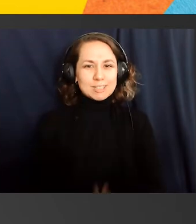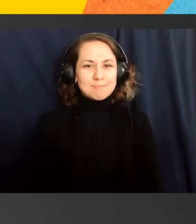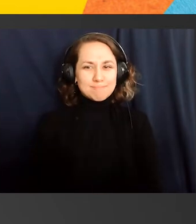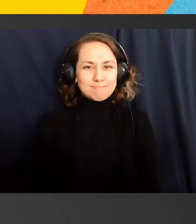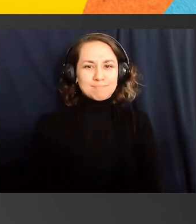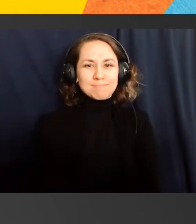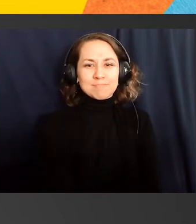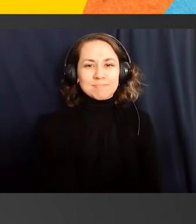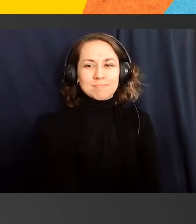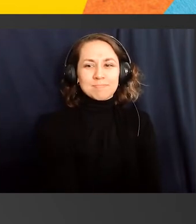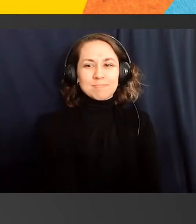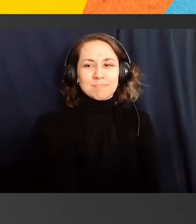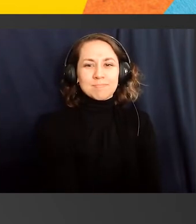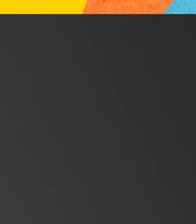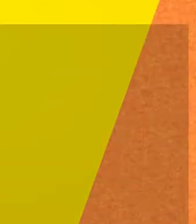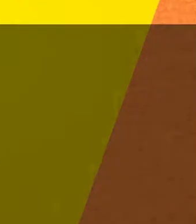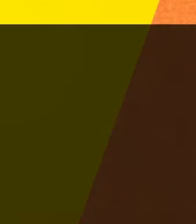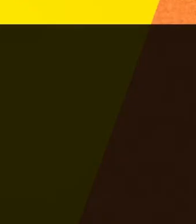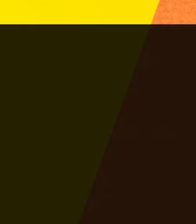trabajadores.